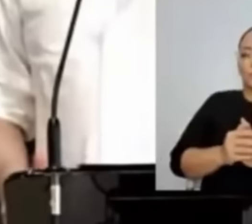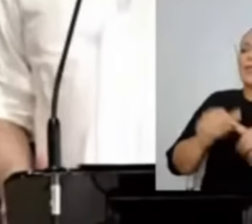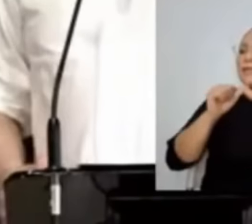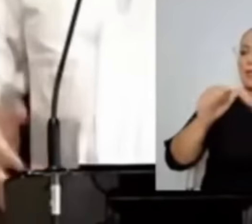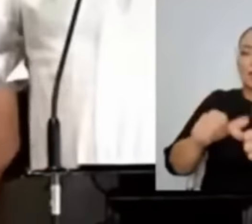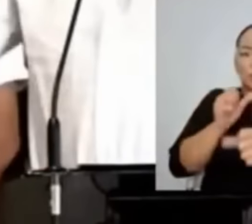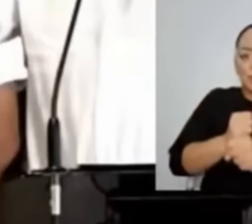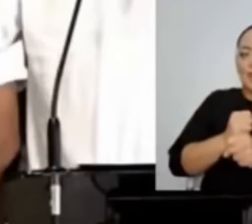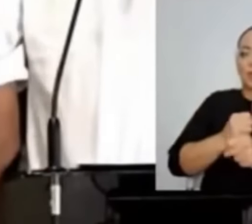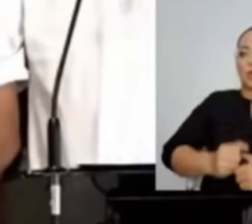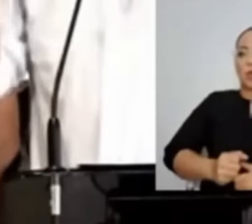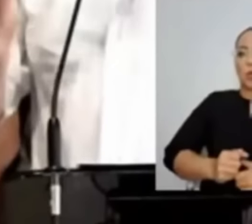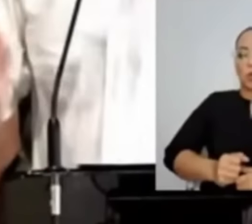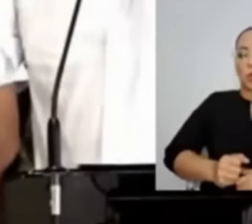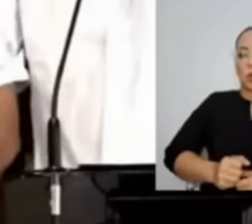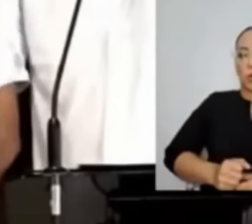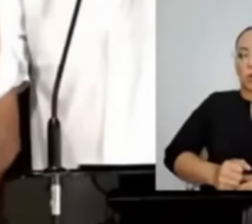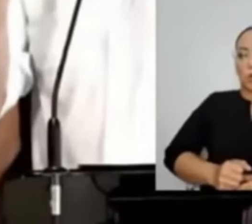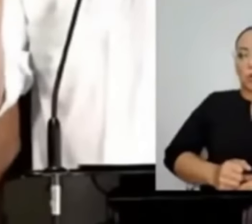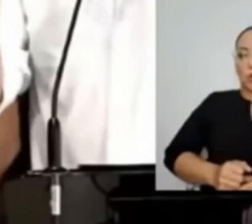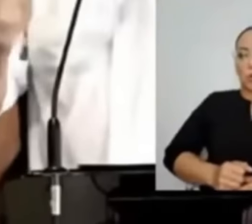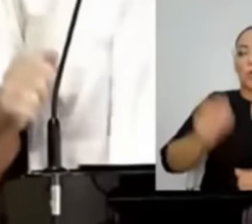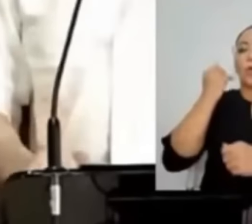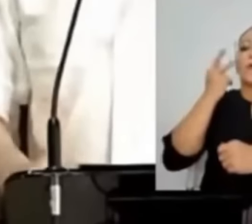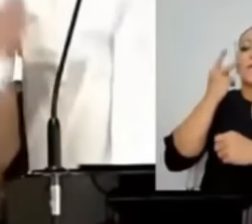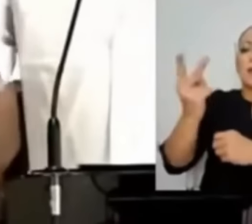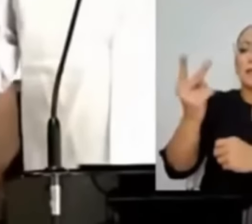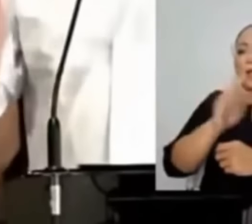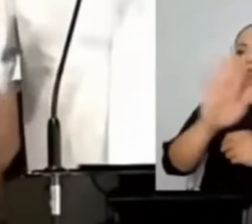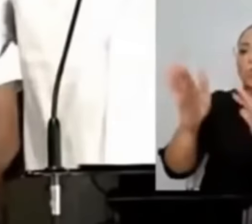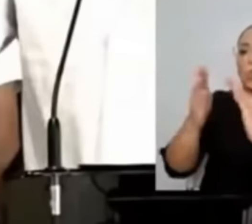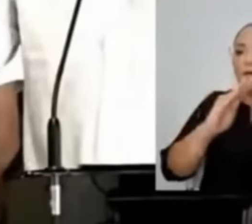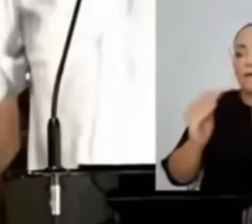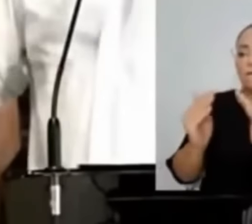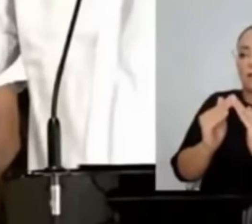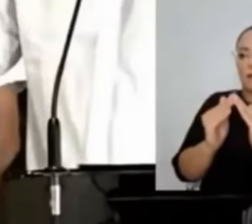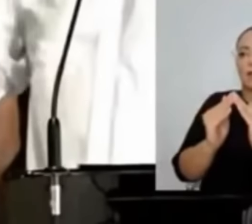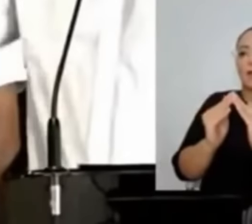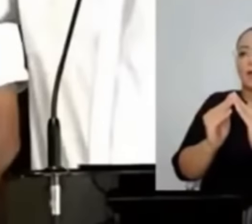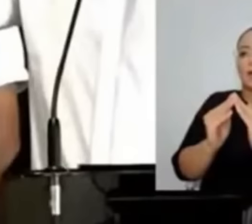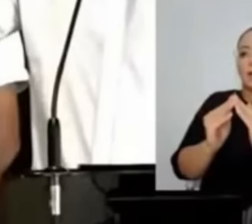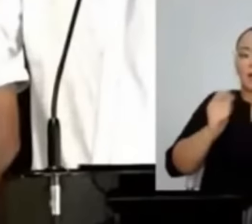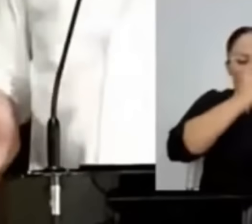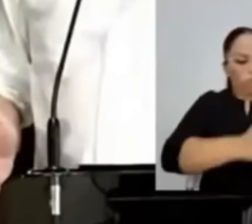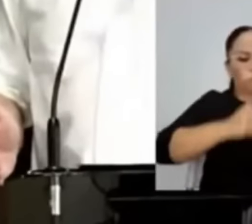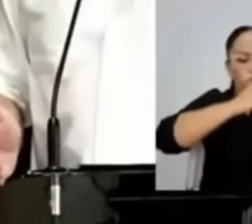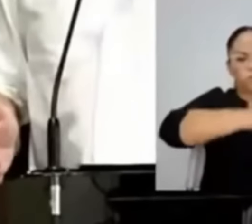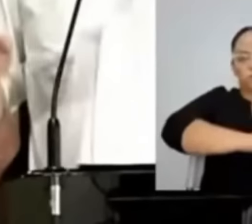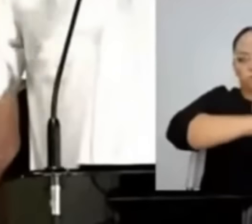haremos porque verás a tu pueblo la tosca herramienta en arma